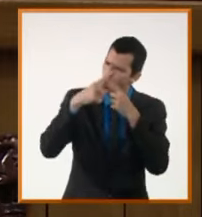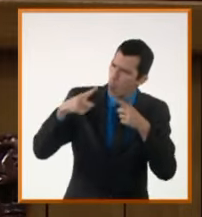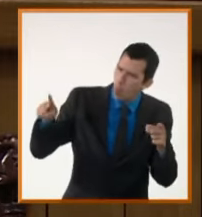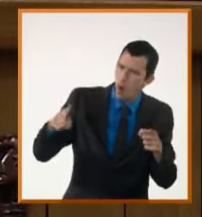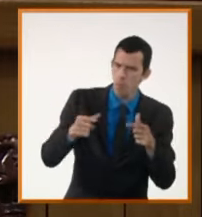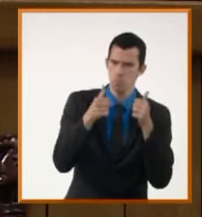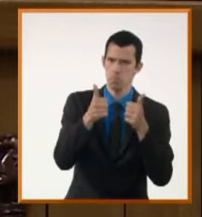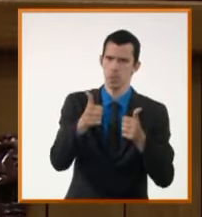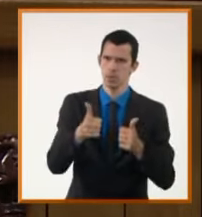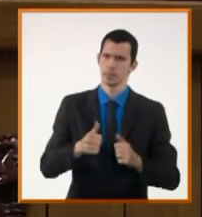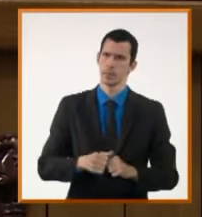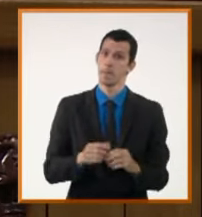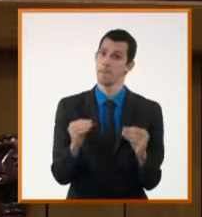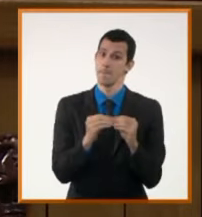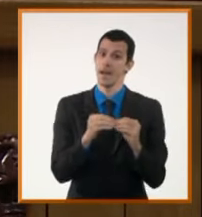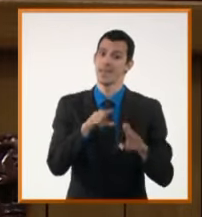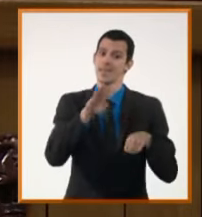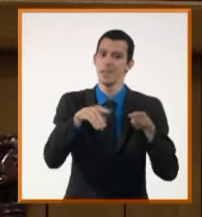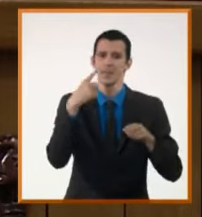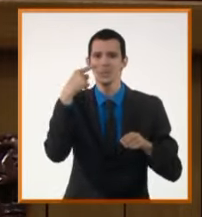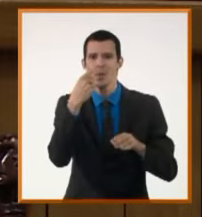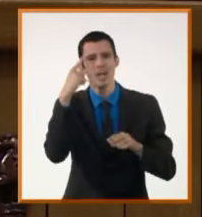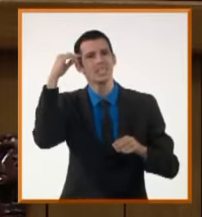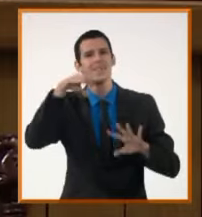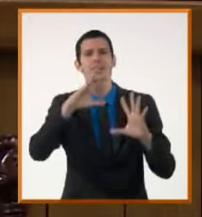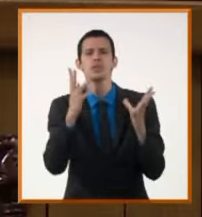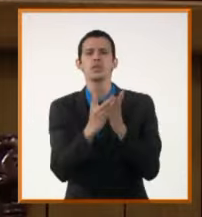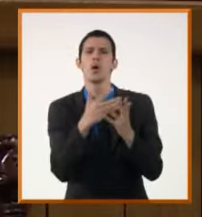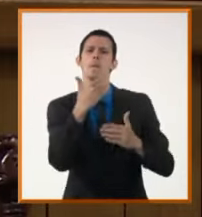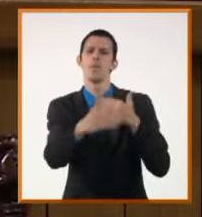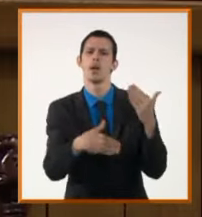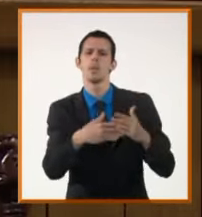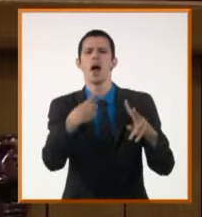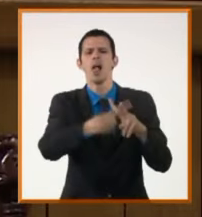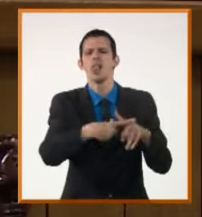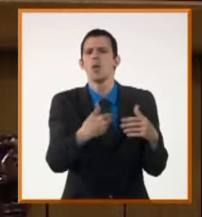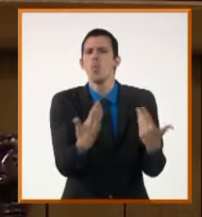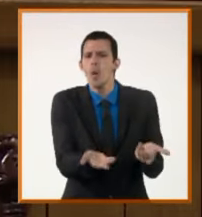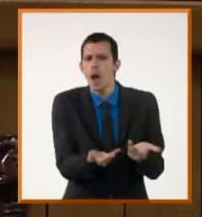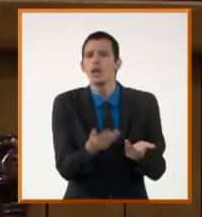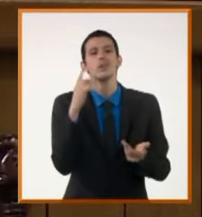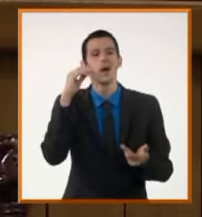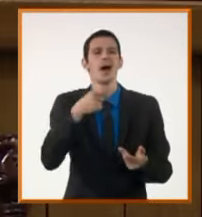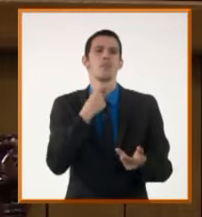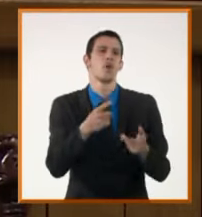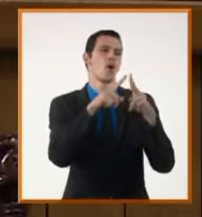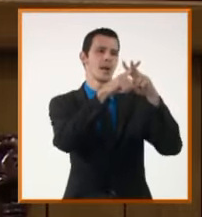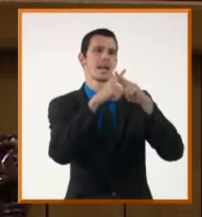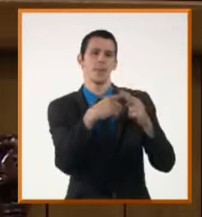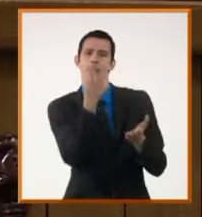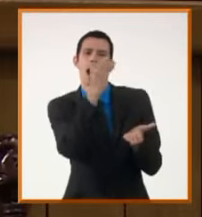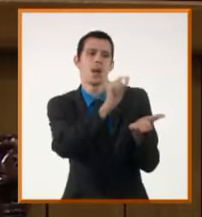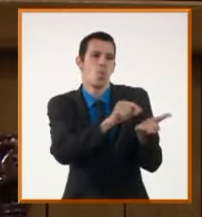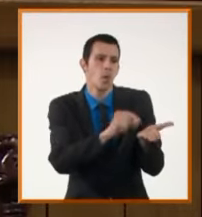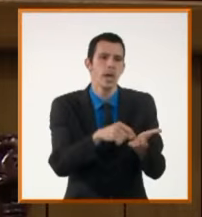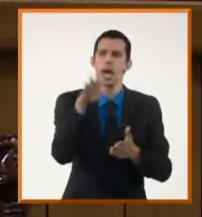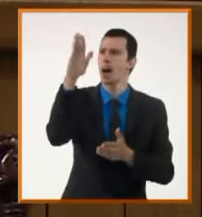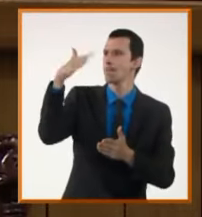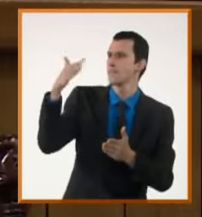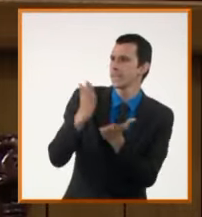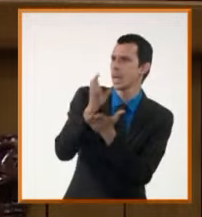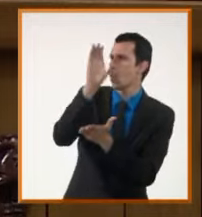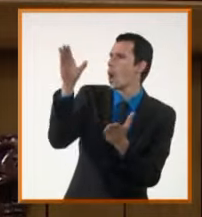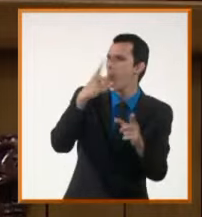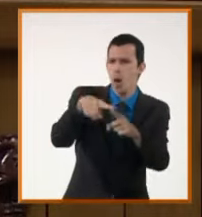de los problemas míos de vivienda me tocaron 2 para este año. Eso tiene que quedar claro. Y cada delegado tiene que irse